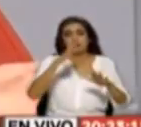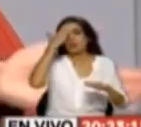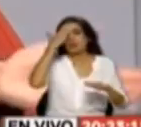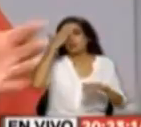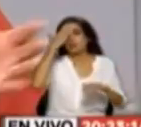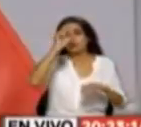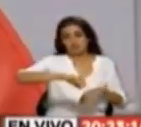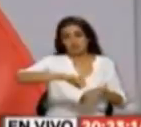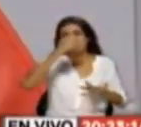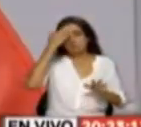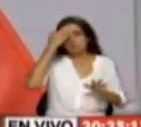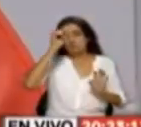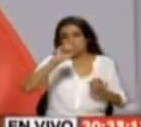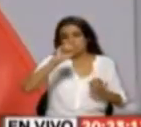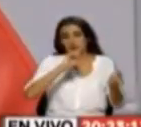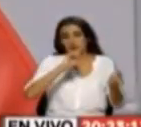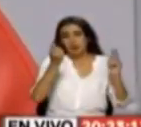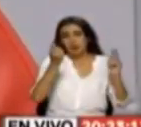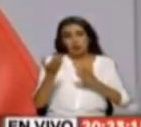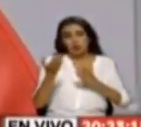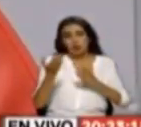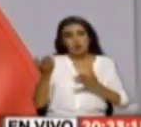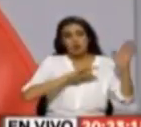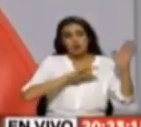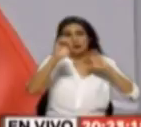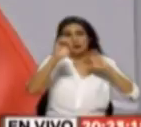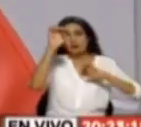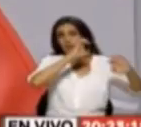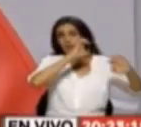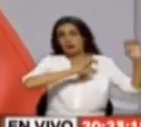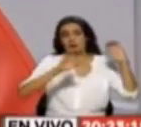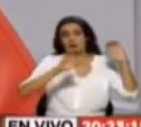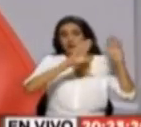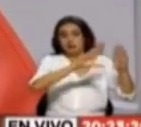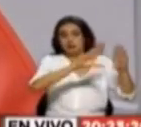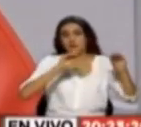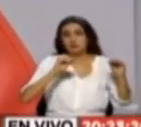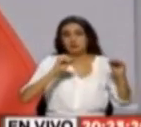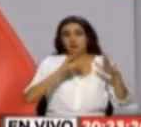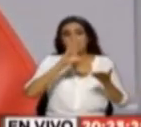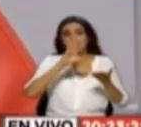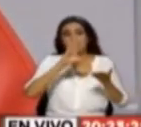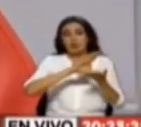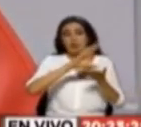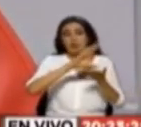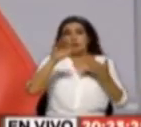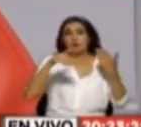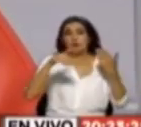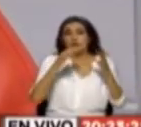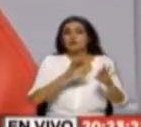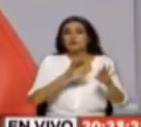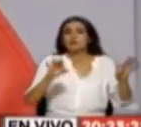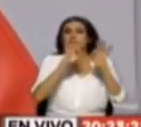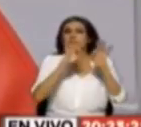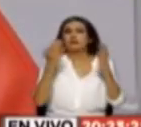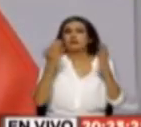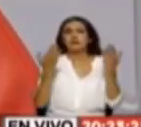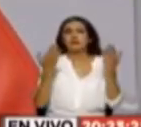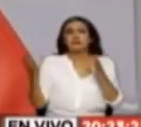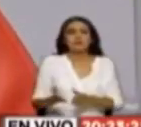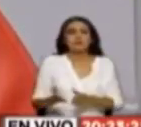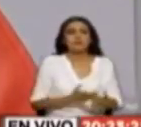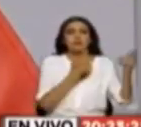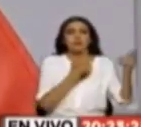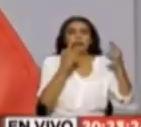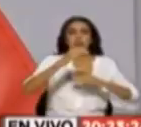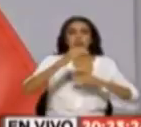mejorar, cosas que seguramente no tendrán una evaluación adecuada por parte de la ciudadanía, pero lo importante es que esa implementación estuvo en